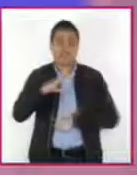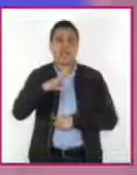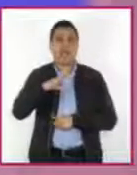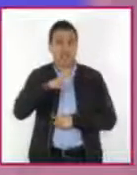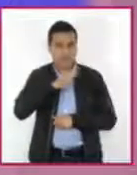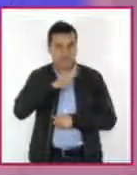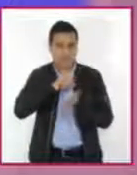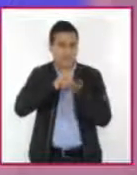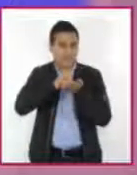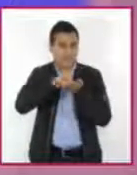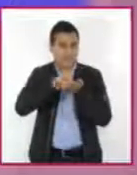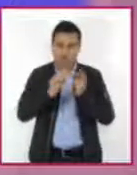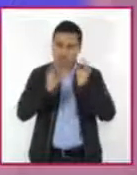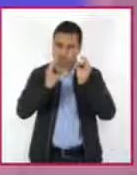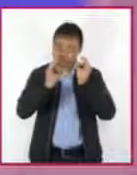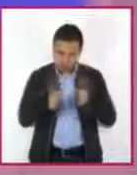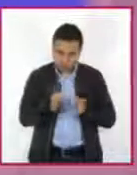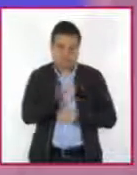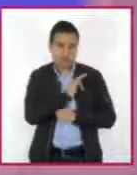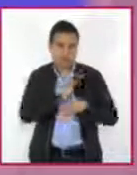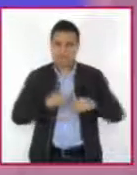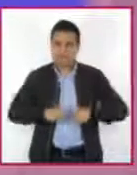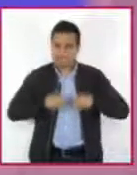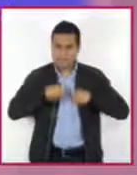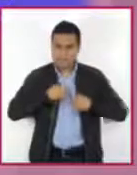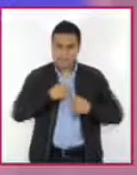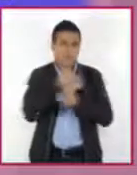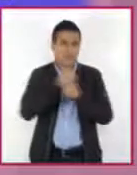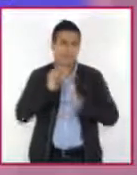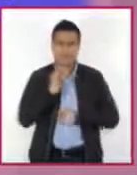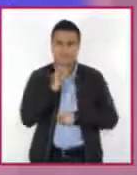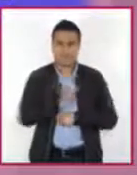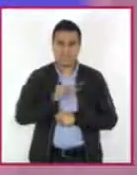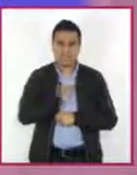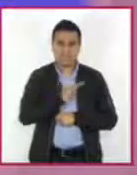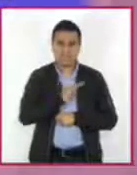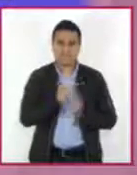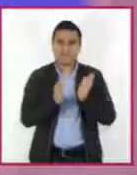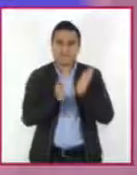vida, libertad y búsqueda de felicidad.